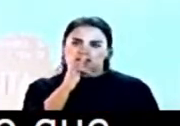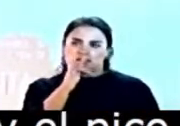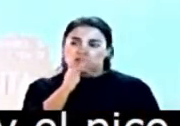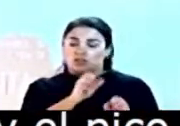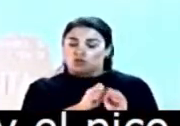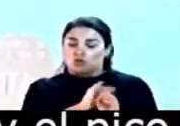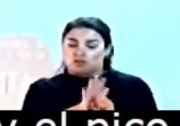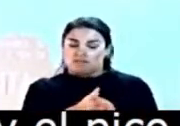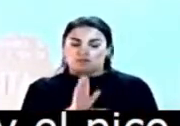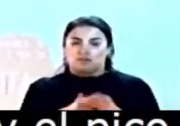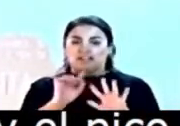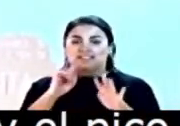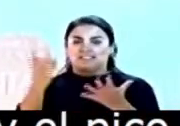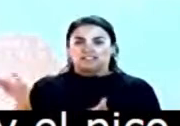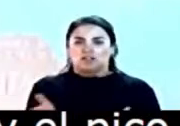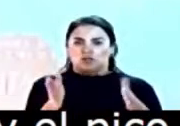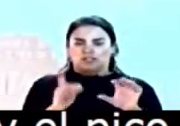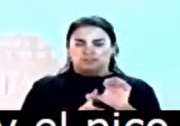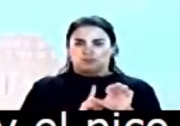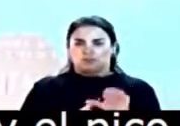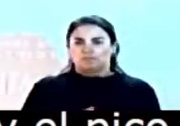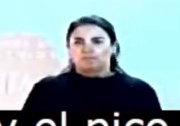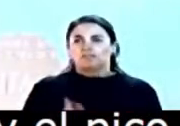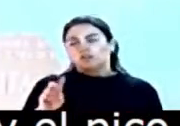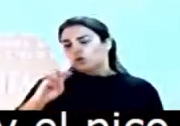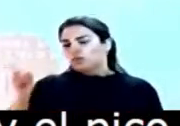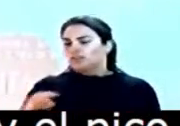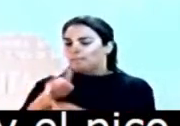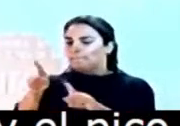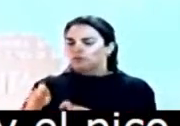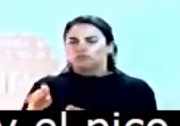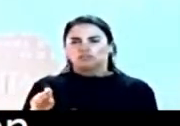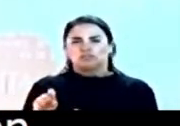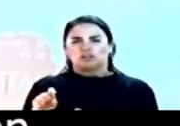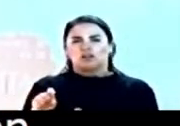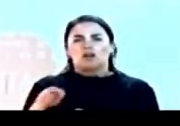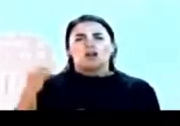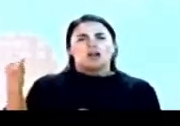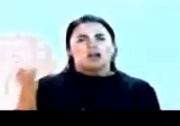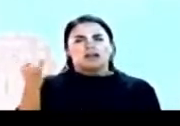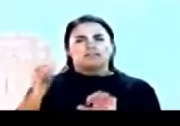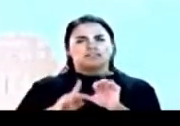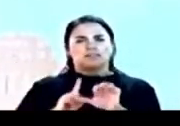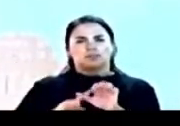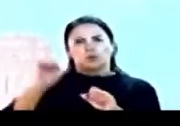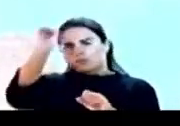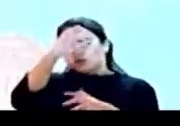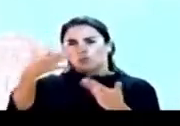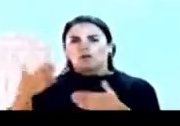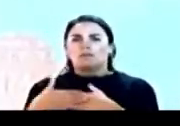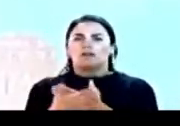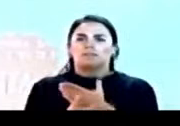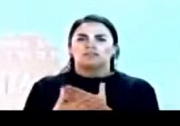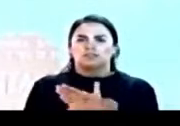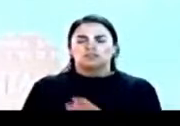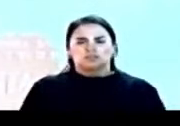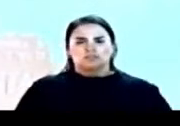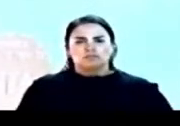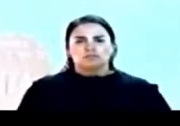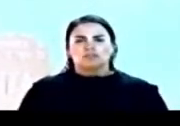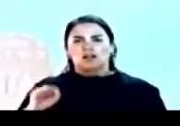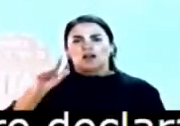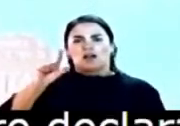de esta sexta ola en Extremadura. Otra pregunta, ¿qué opina el Ejecutivo extremeño sobre las declaraciones del ministro de Consumo, Alberto